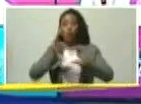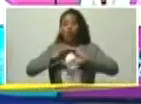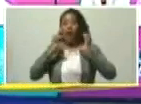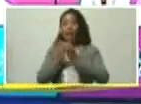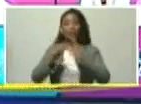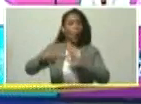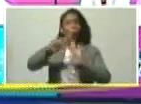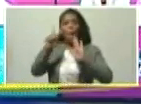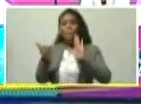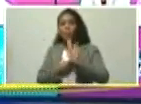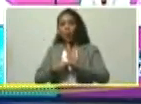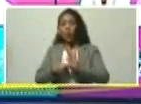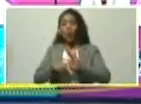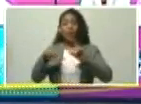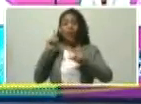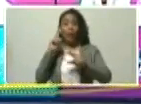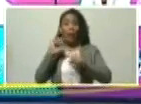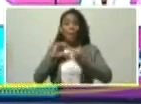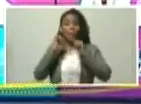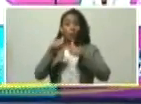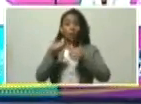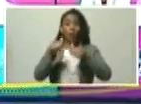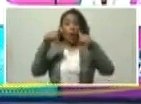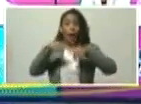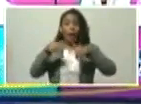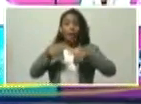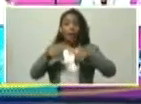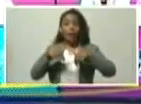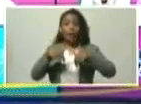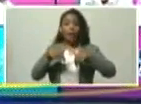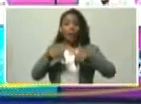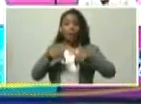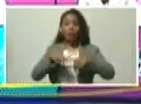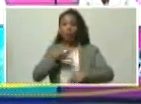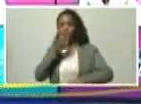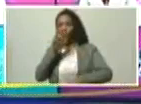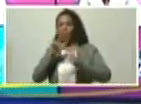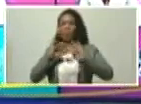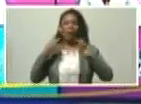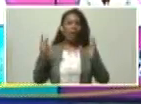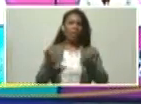completo desde que apareció esta bendita pandemia, pues.